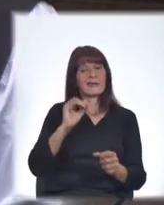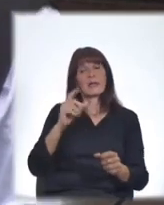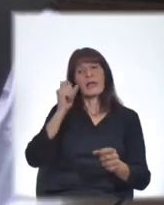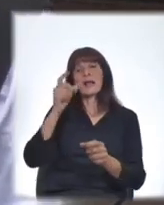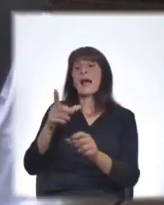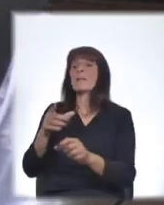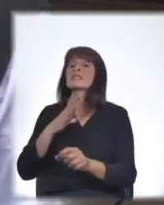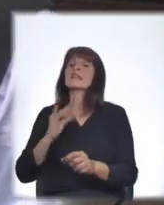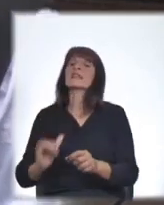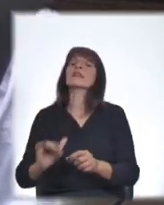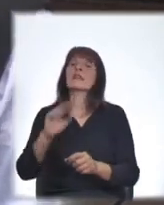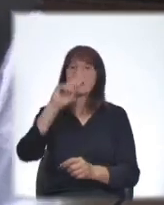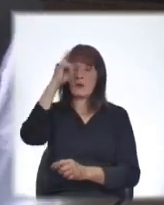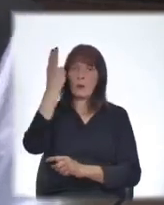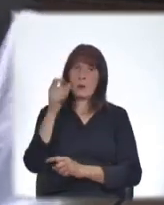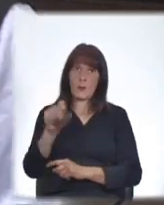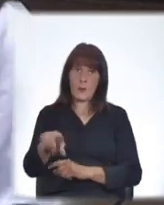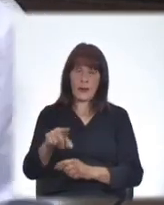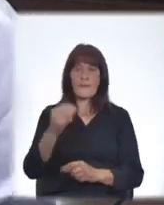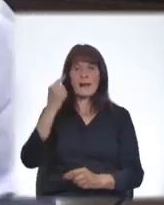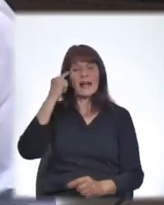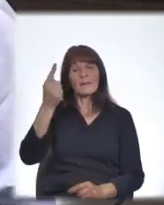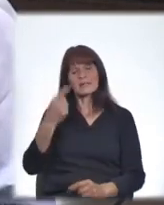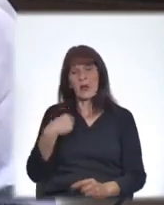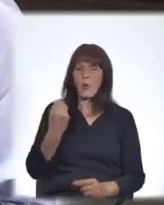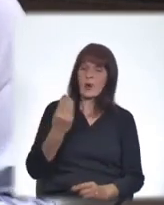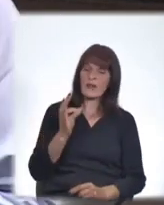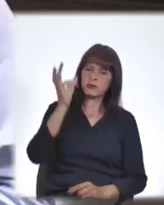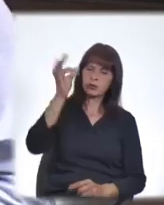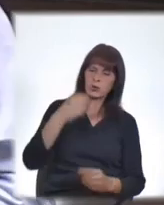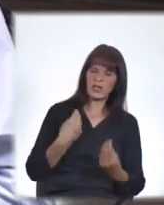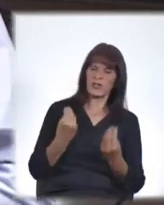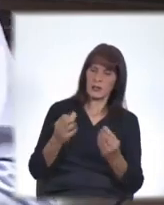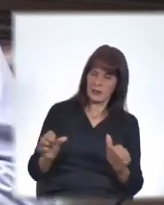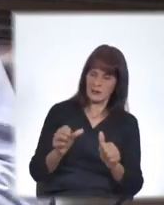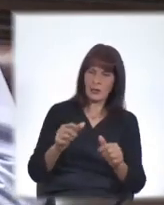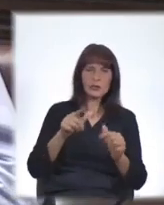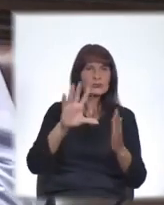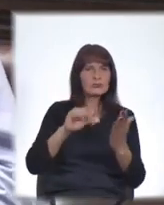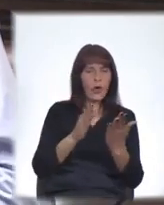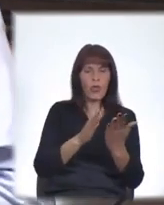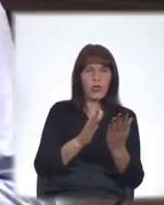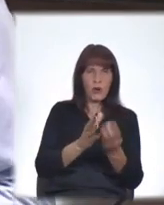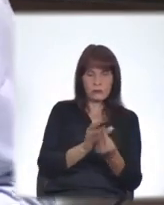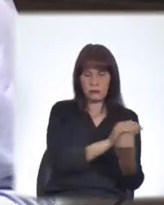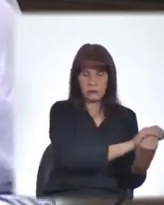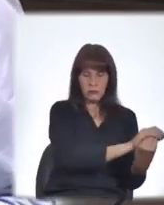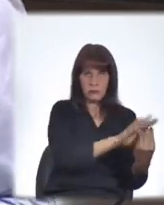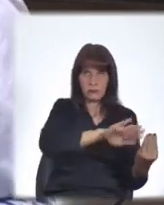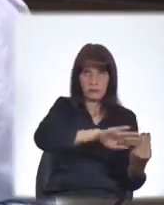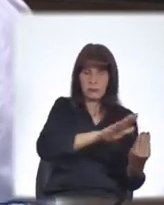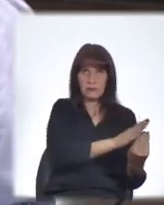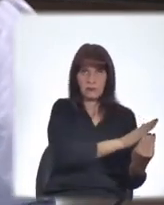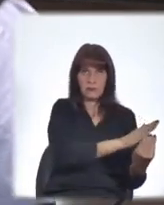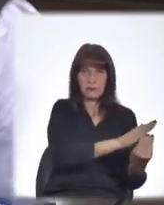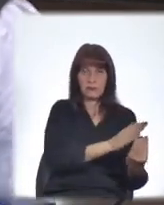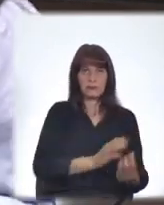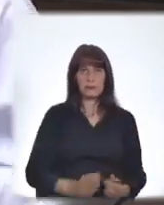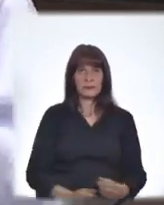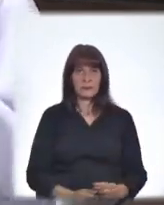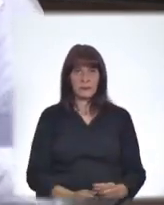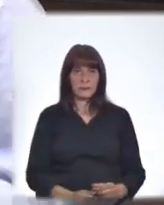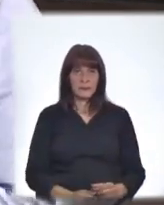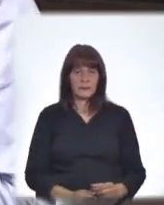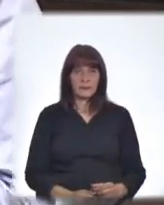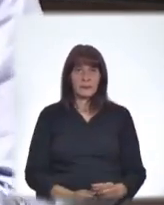que tenga el Uruguay para pensar su futuro. Todo eso está ausente en este presupuesto nacional. En